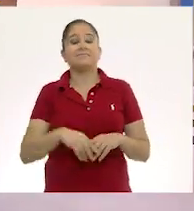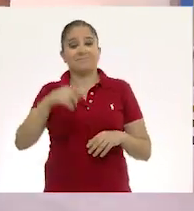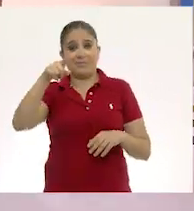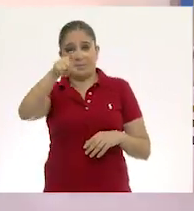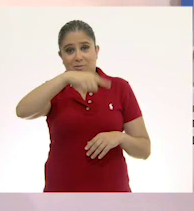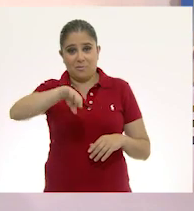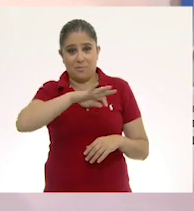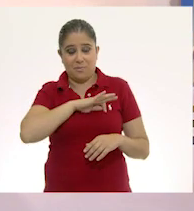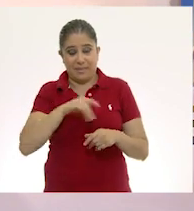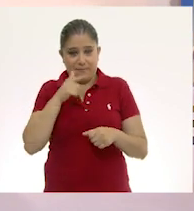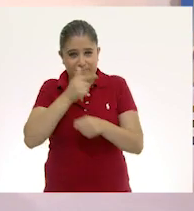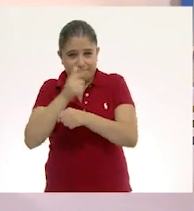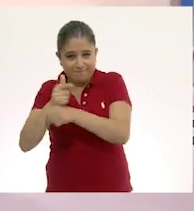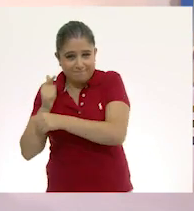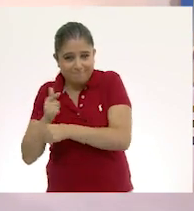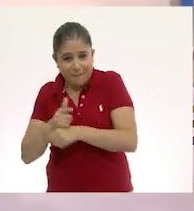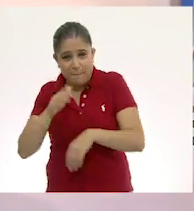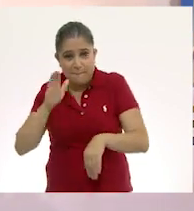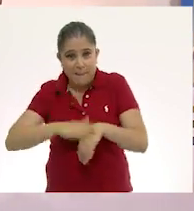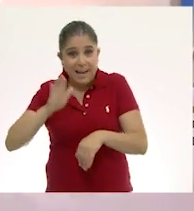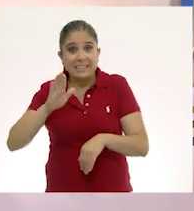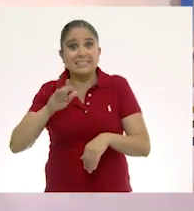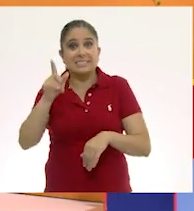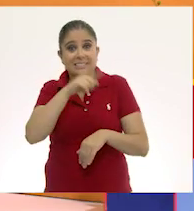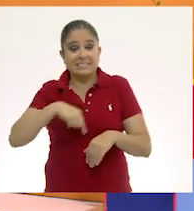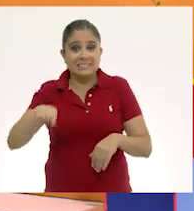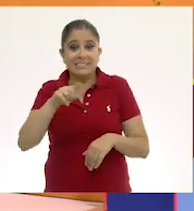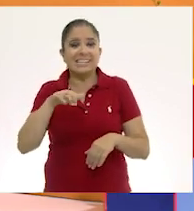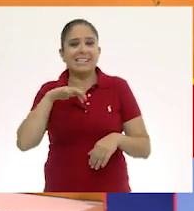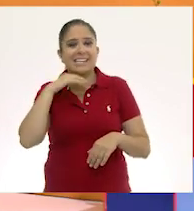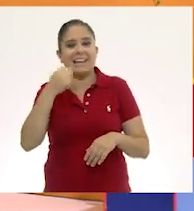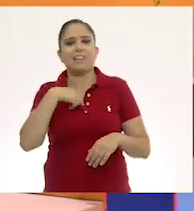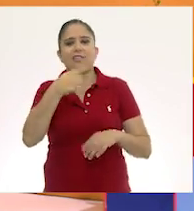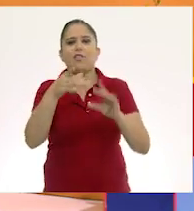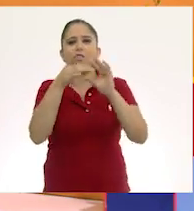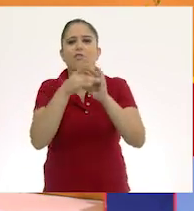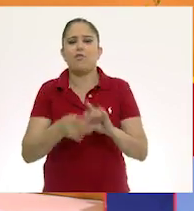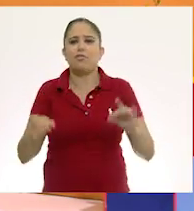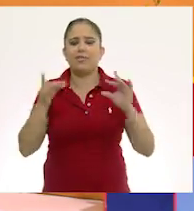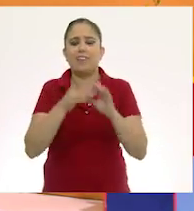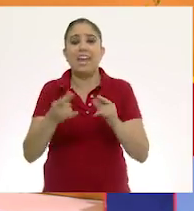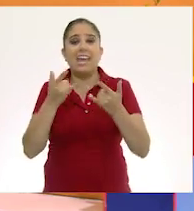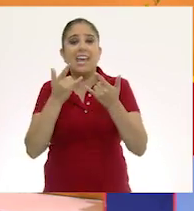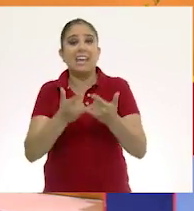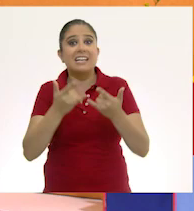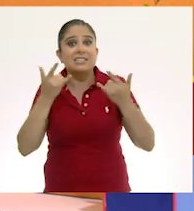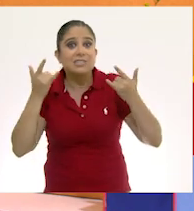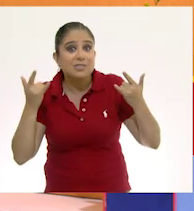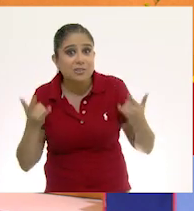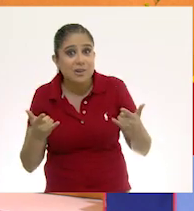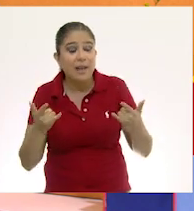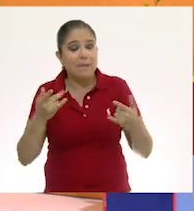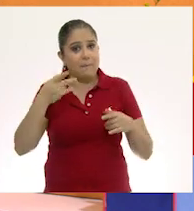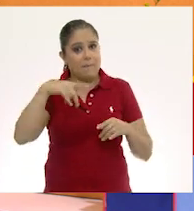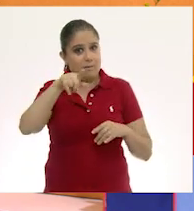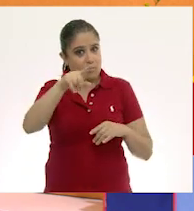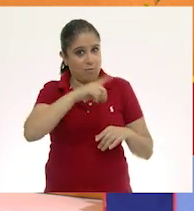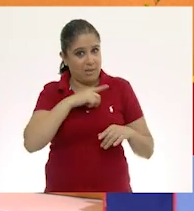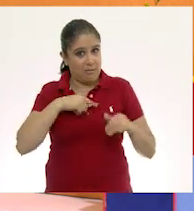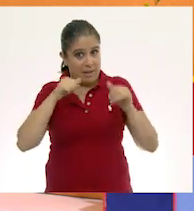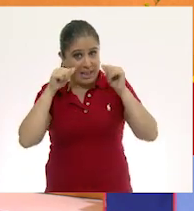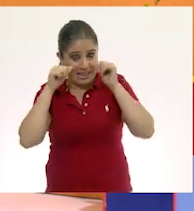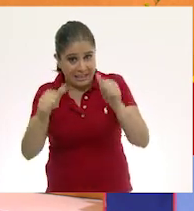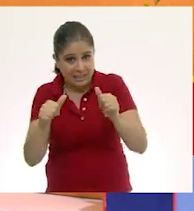puedas tener más pistas sobre el tema de nuestra sesión, quiero contarte unas historias, pero tienes que estar muy atento